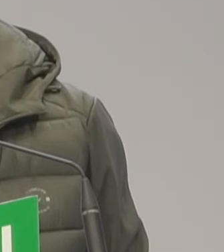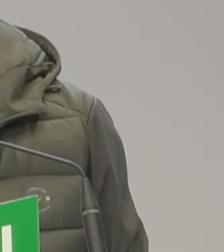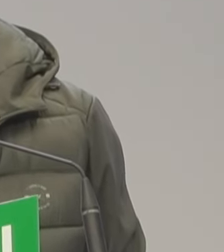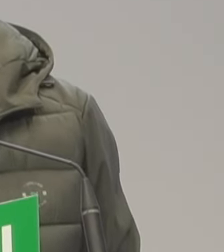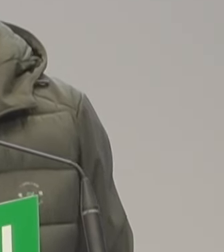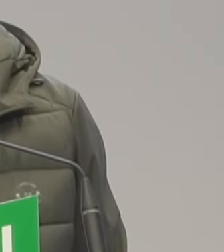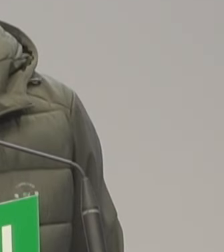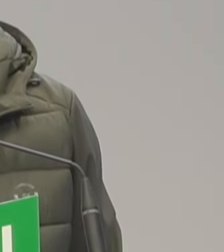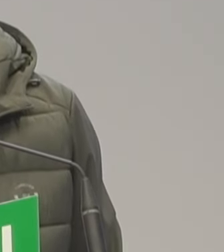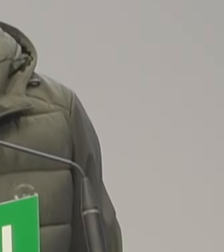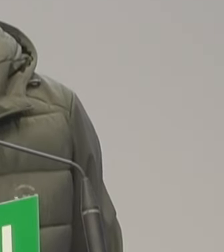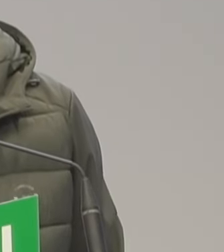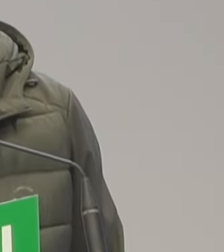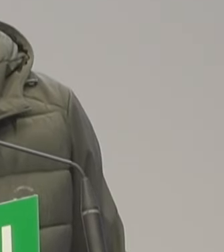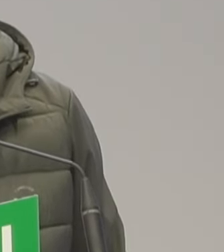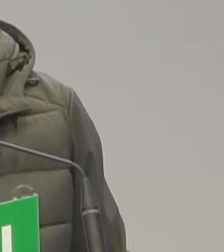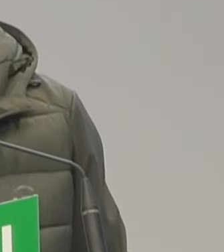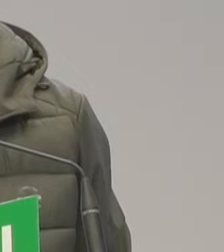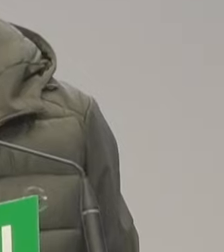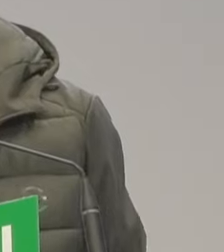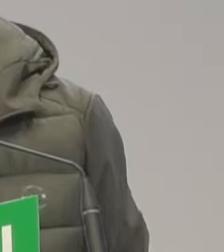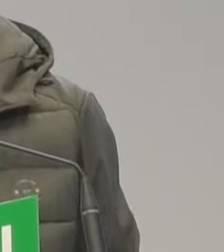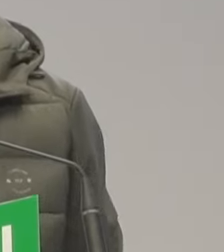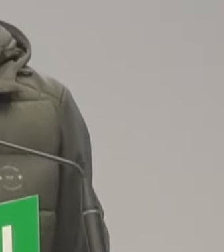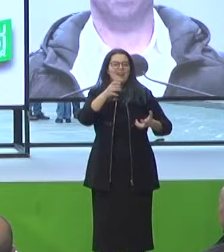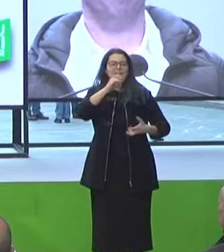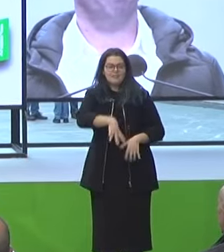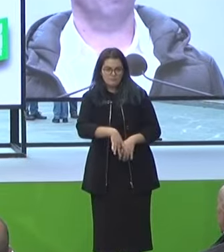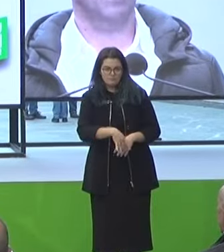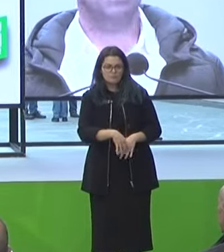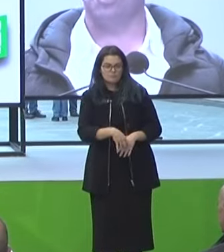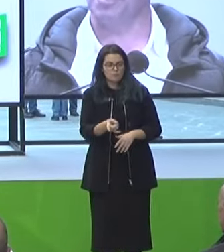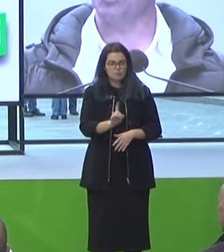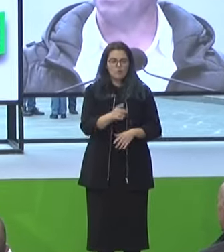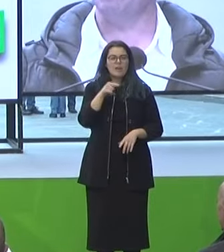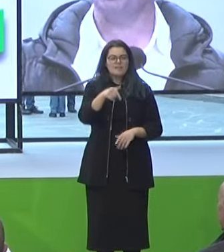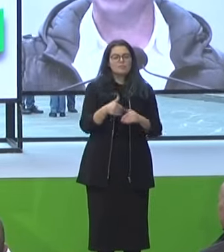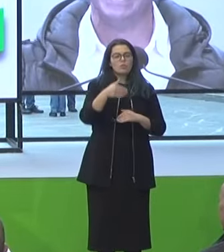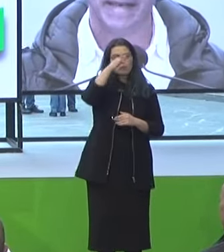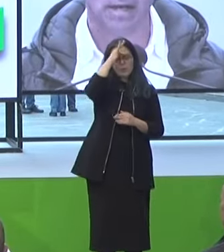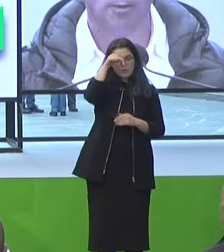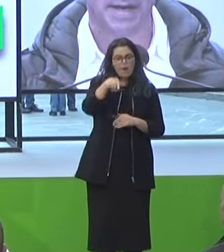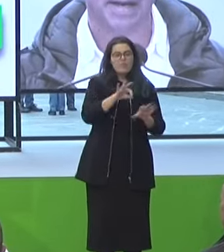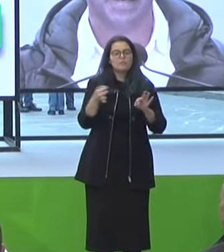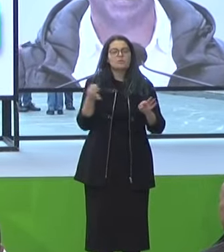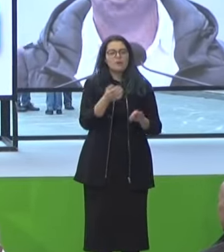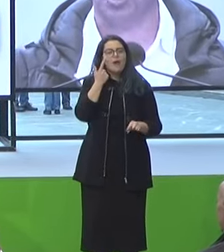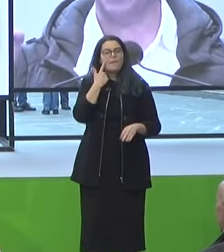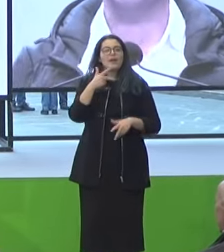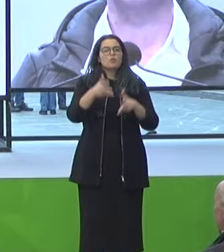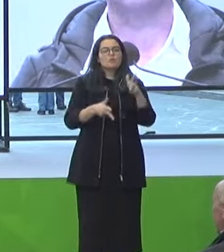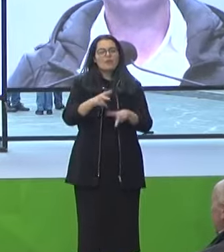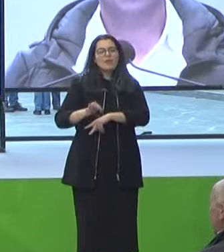juego no es solo Quién va a ganar las elecciones este domingo decidimos quién gobernará